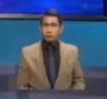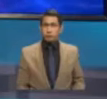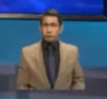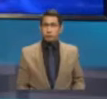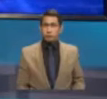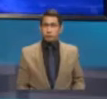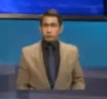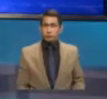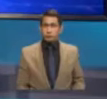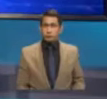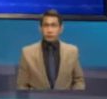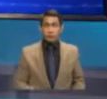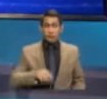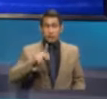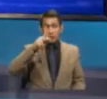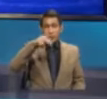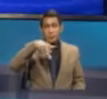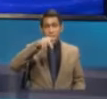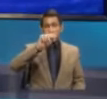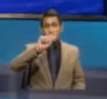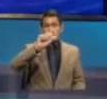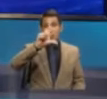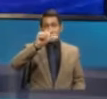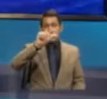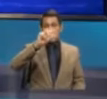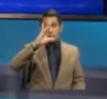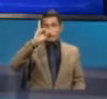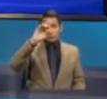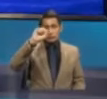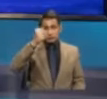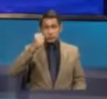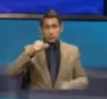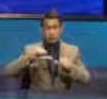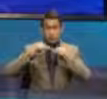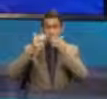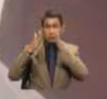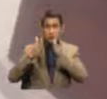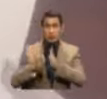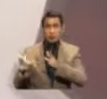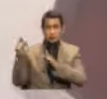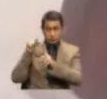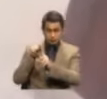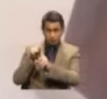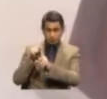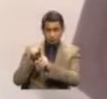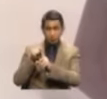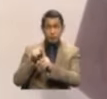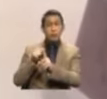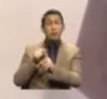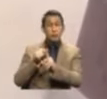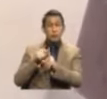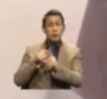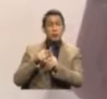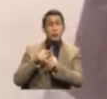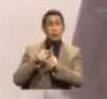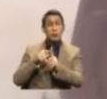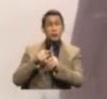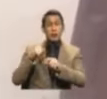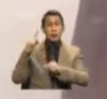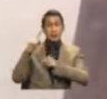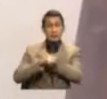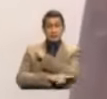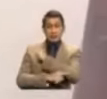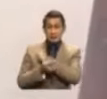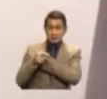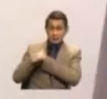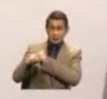La legisladora Mónica Palacios, de la bancada Revolución Ciudadana, recibirá una amonestación por escrito tras la